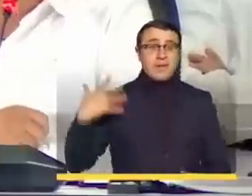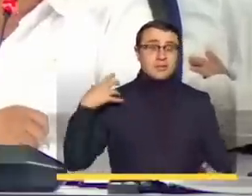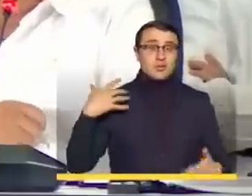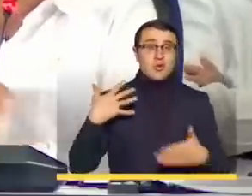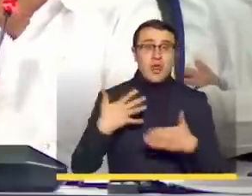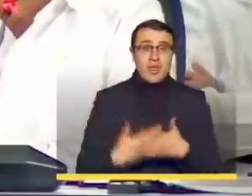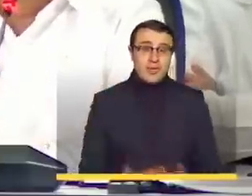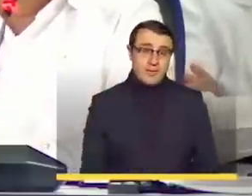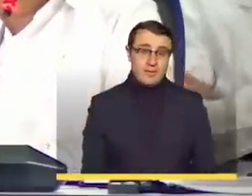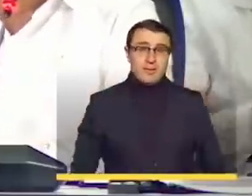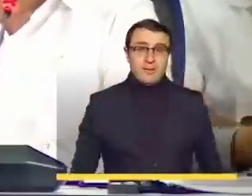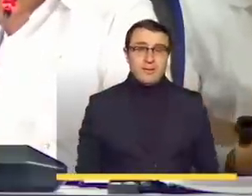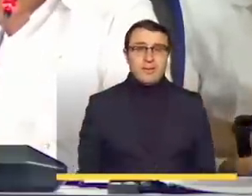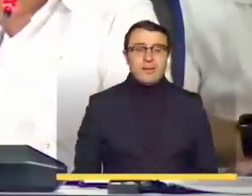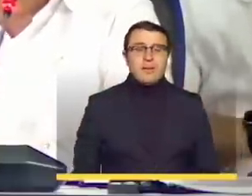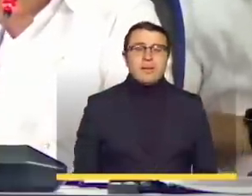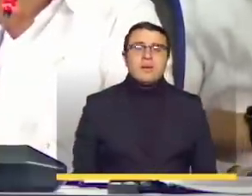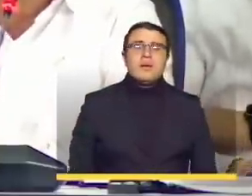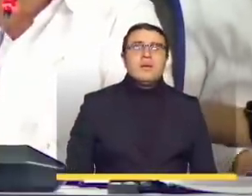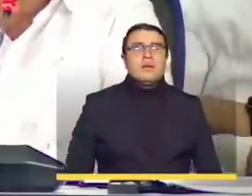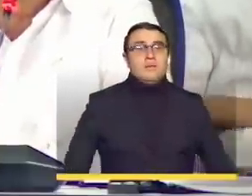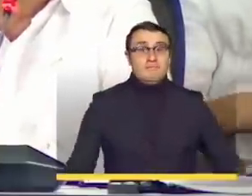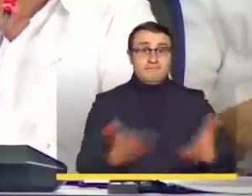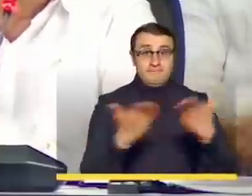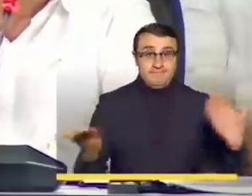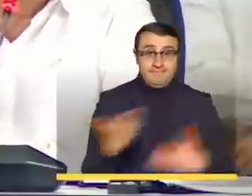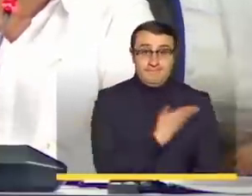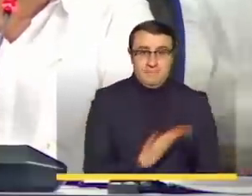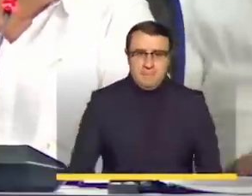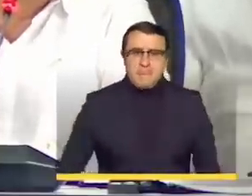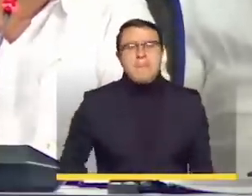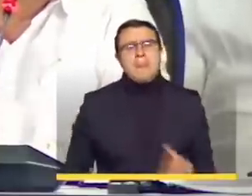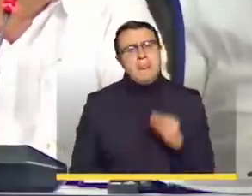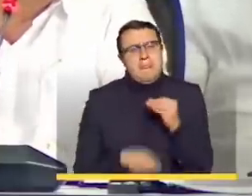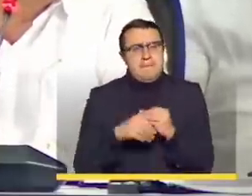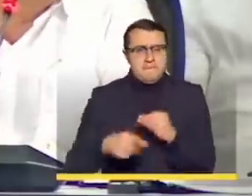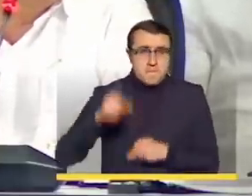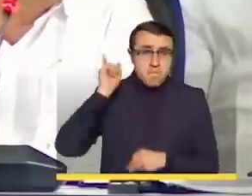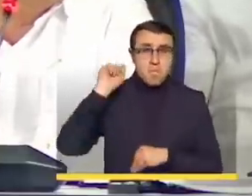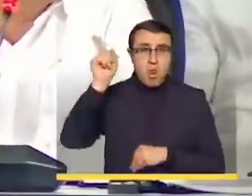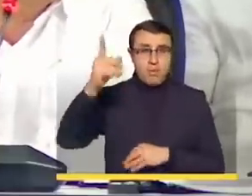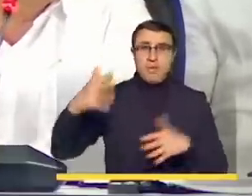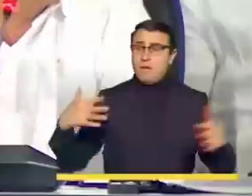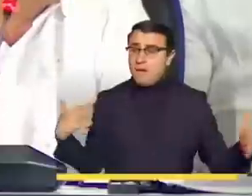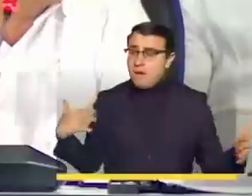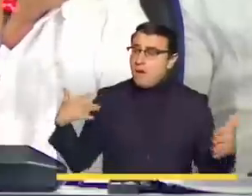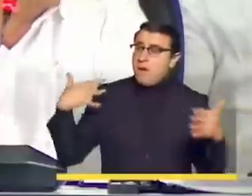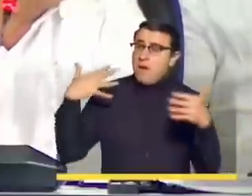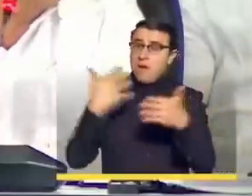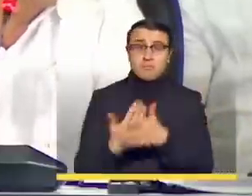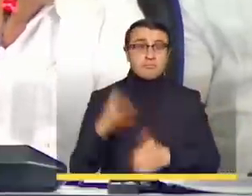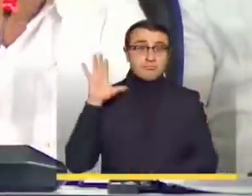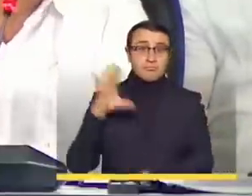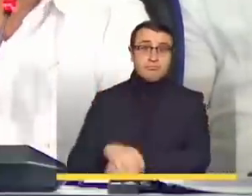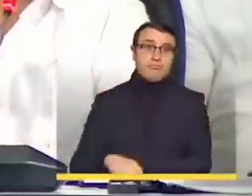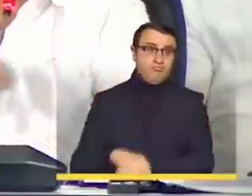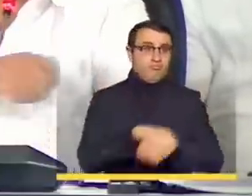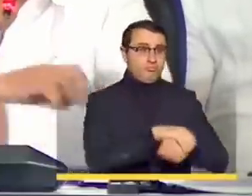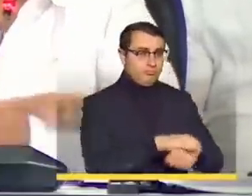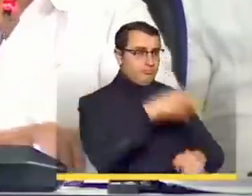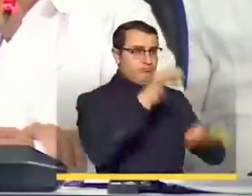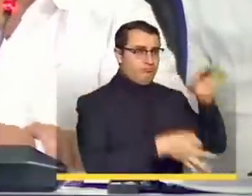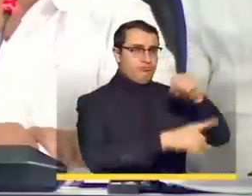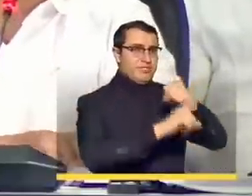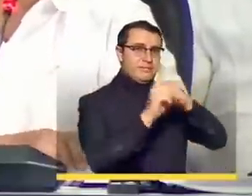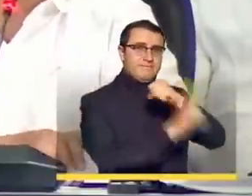reciente. Si cogemos todos los presidentes y políticos que han sido puestos presos y condenados por